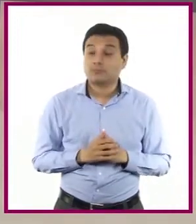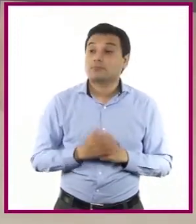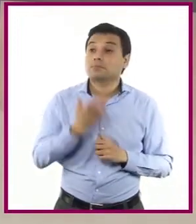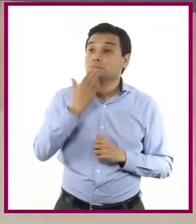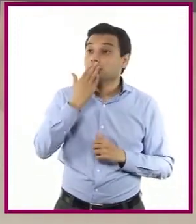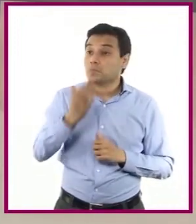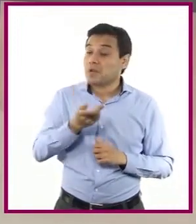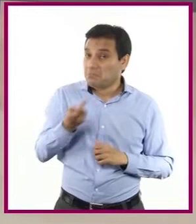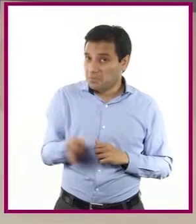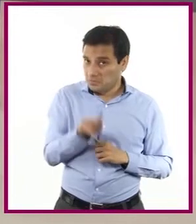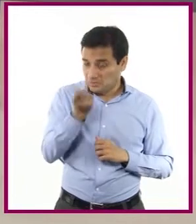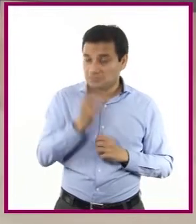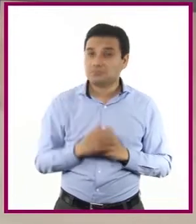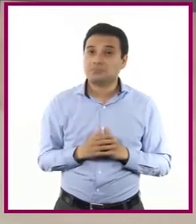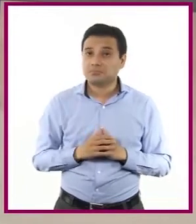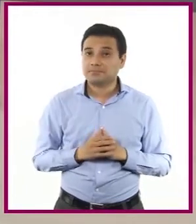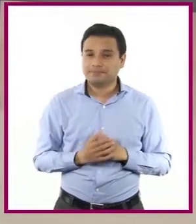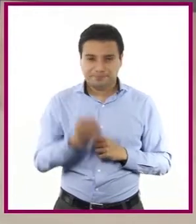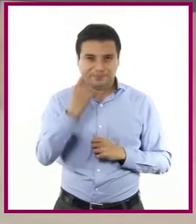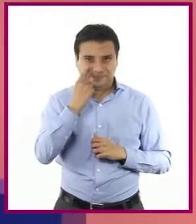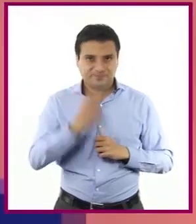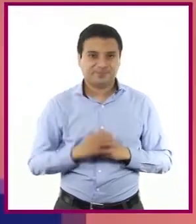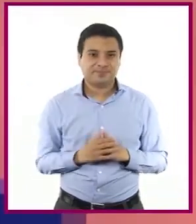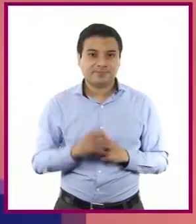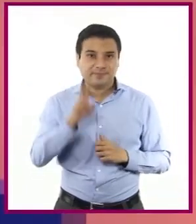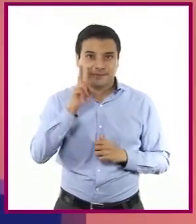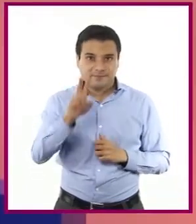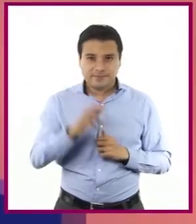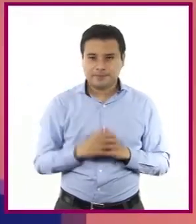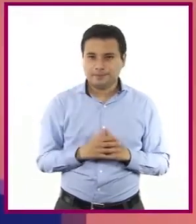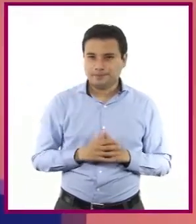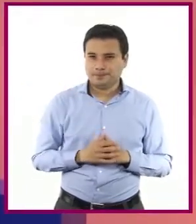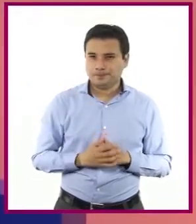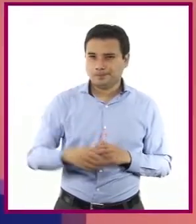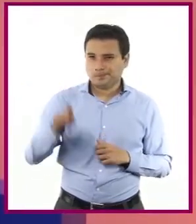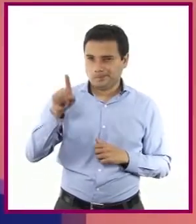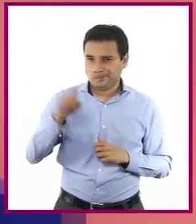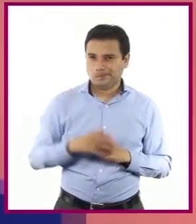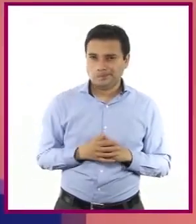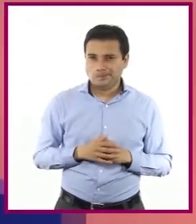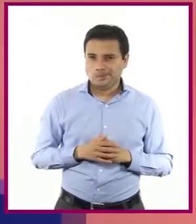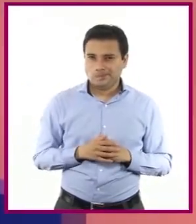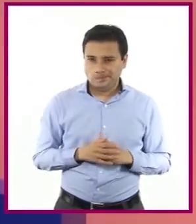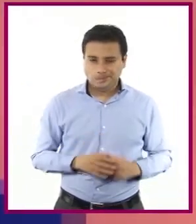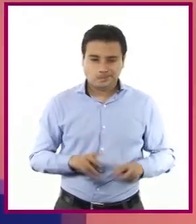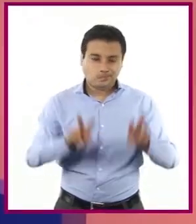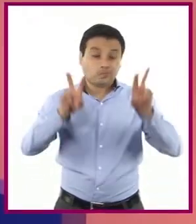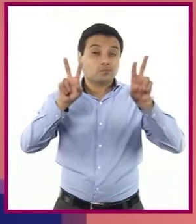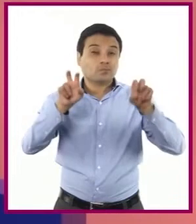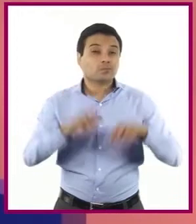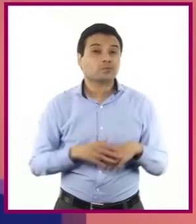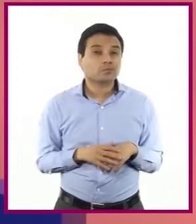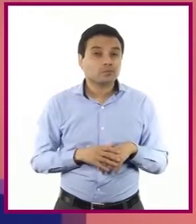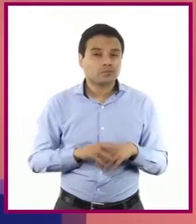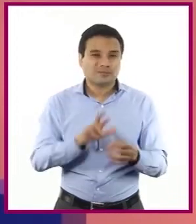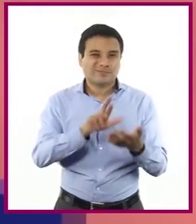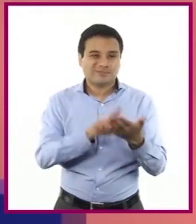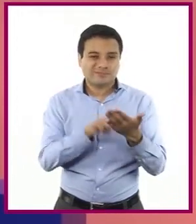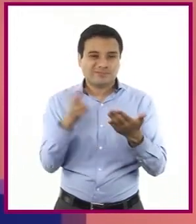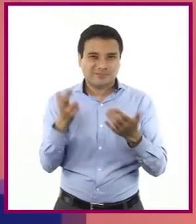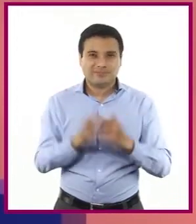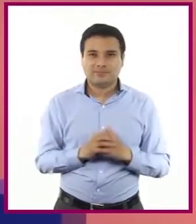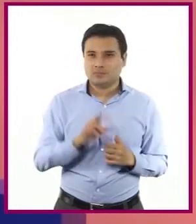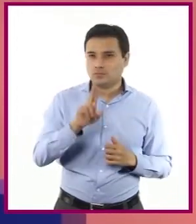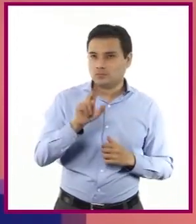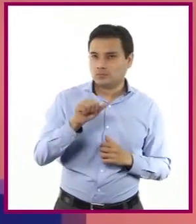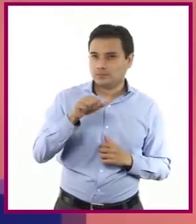buena pregunta. Para esto veremos el siguiente fragmento del artículo publicado en la revista de la